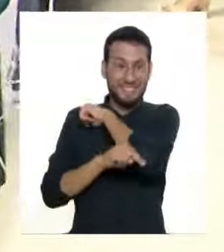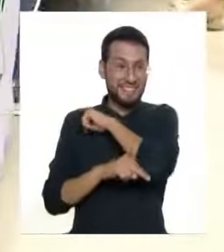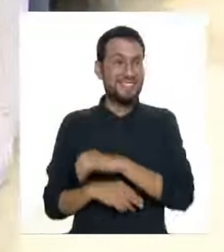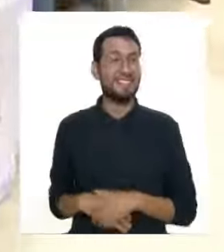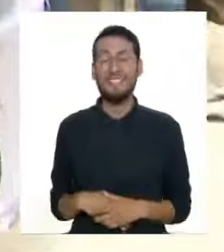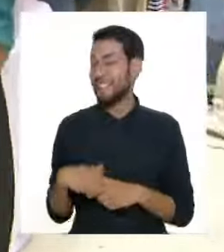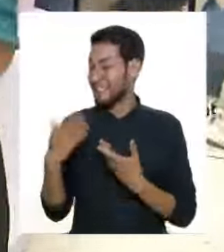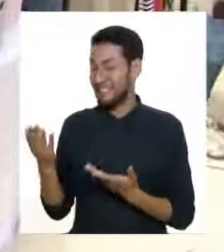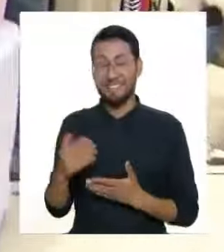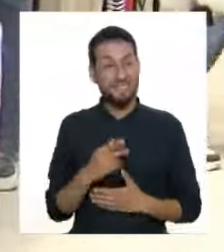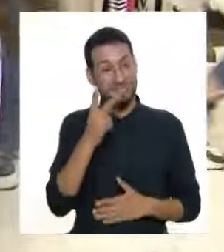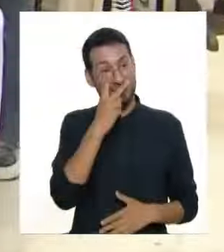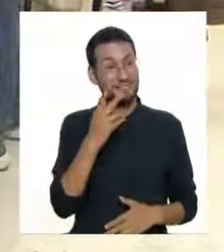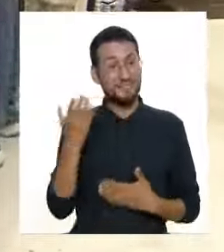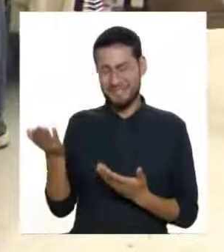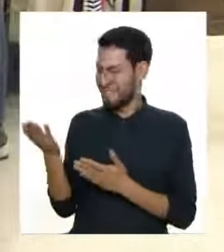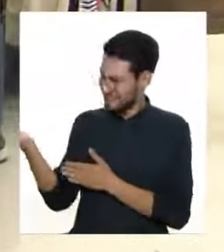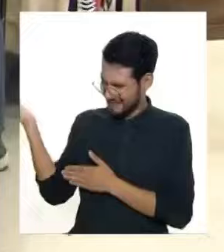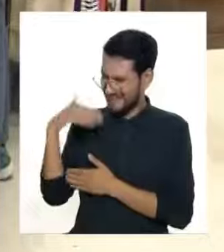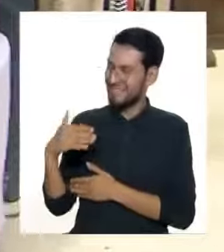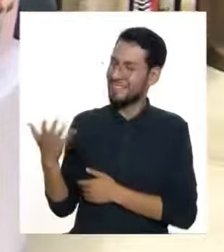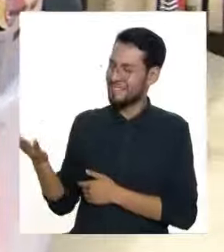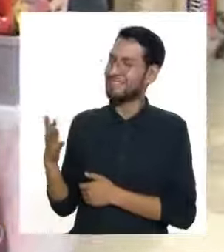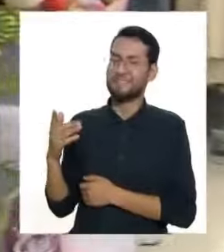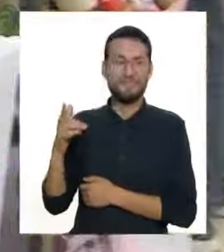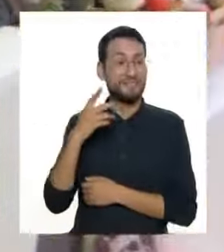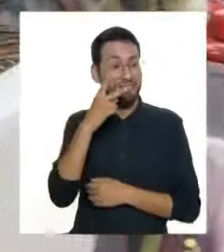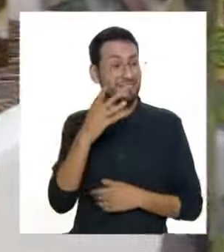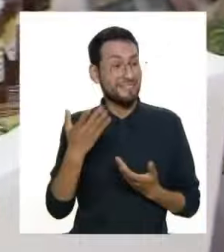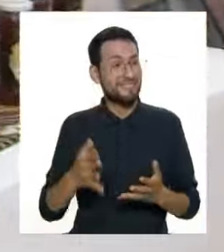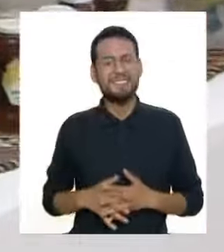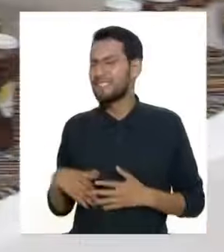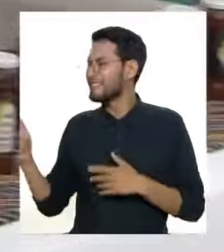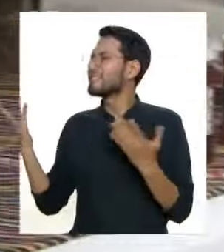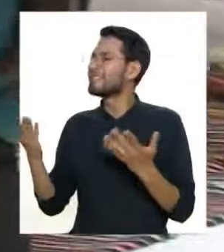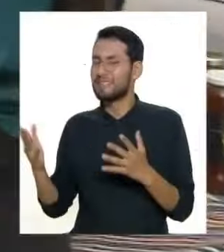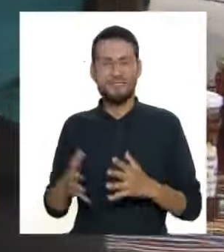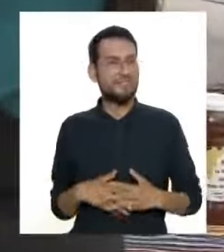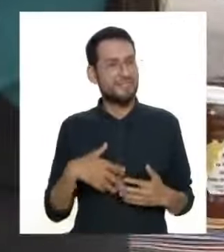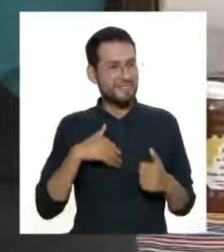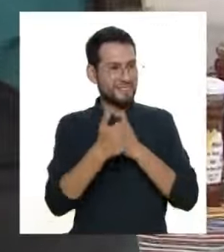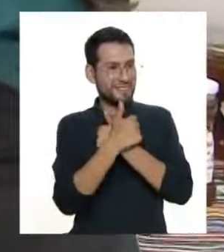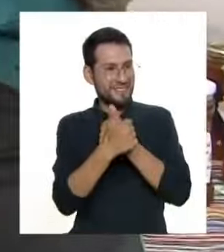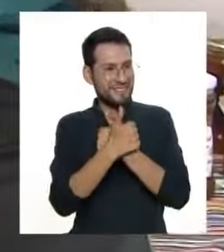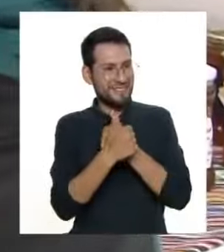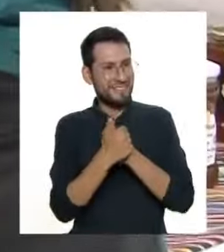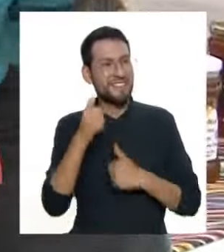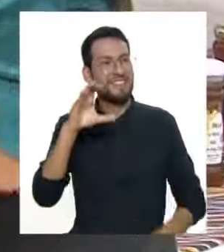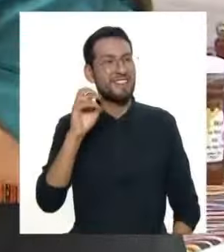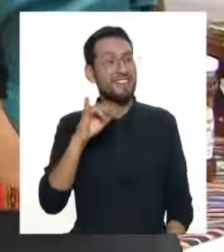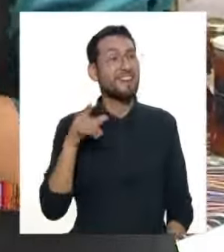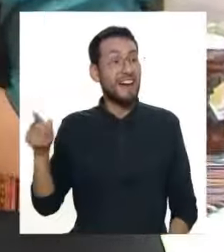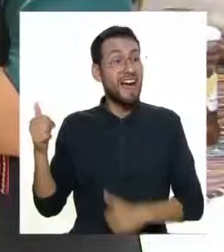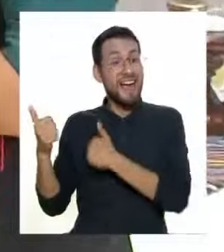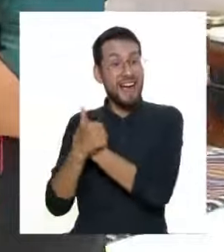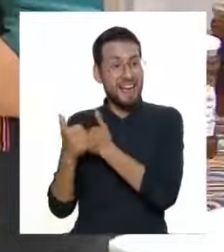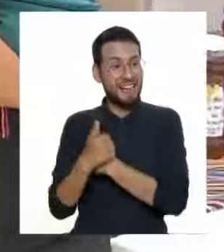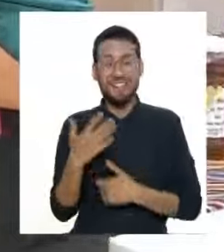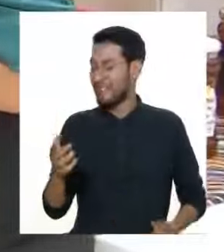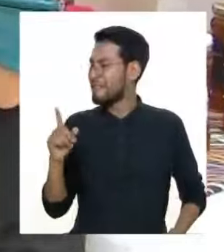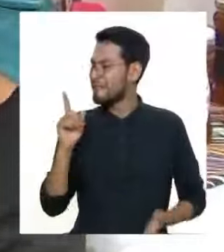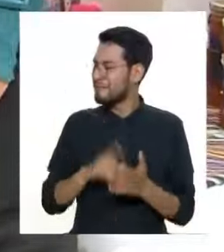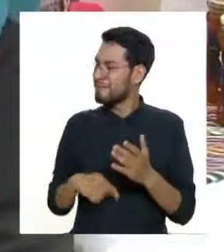Y querida, mira, ven por acá, mi reina. Chicas, ¿ustedes de dónde son? Ayacucho. Ayacucho, Coyone. De Ayacucho. ¿Qué